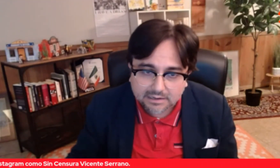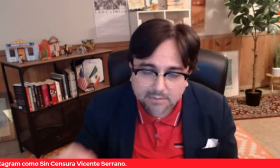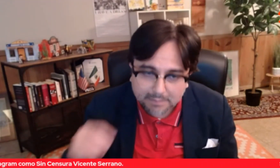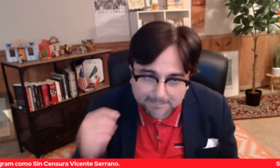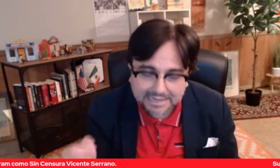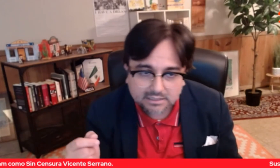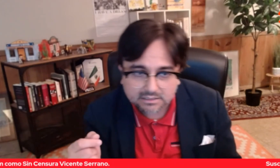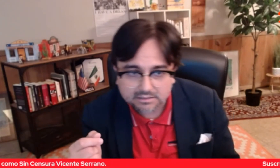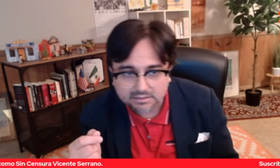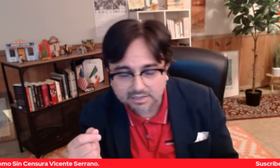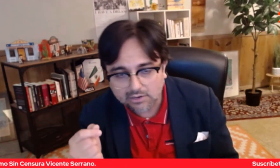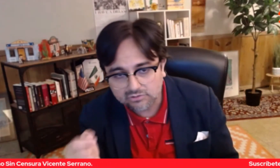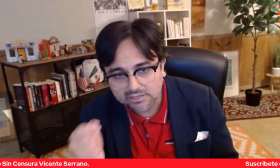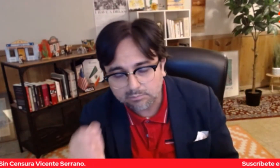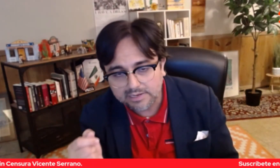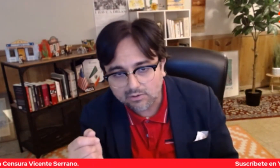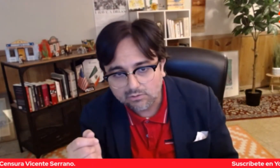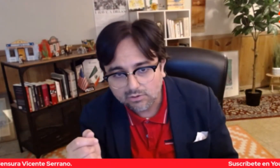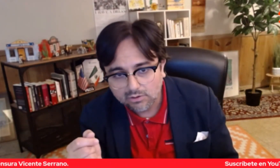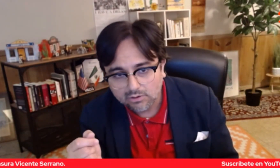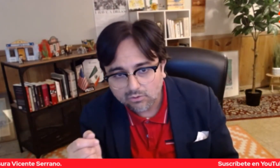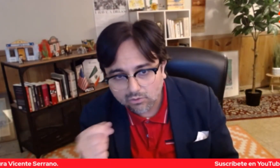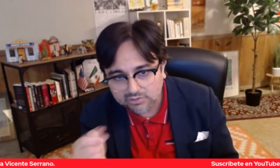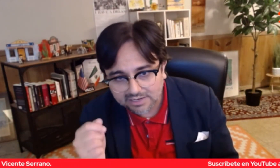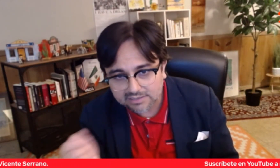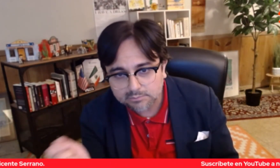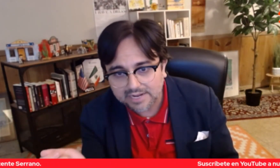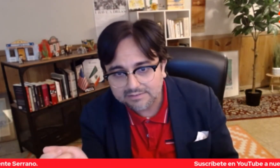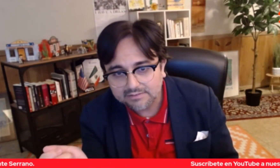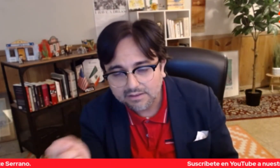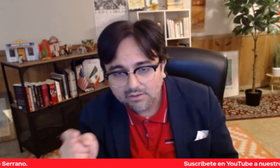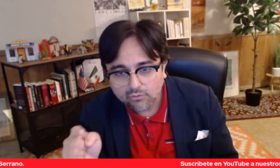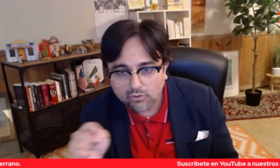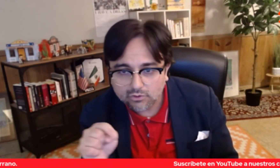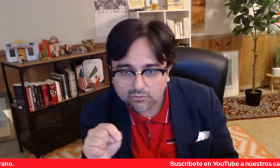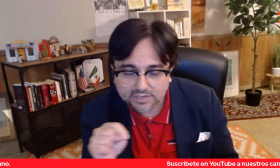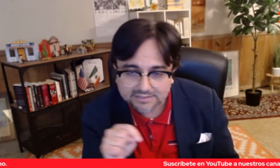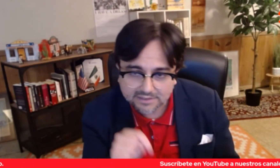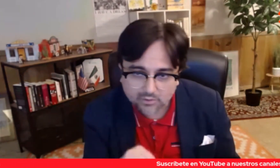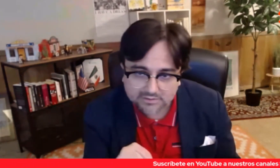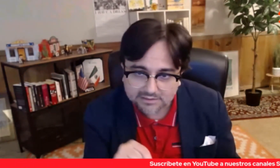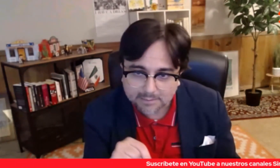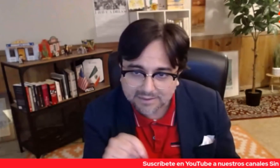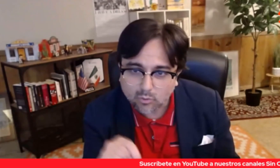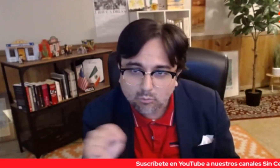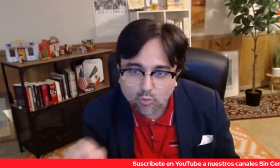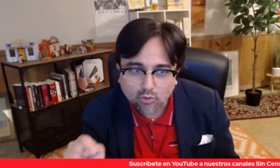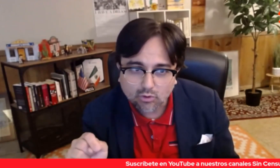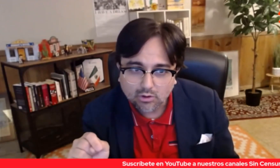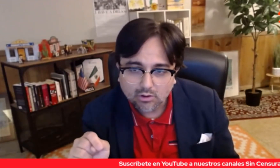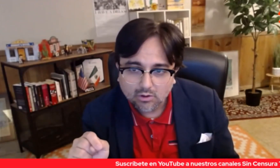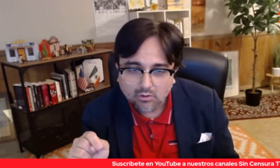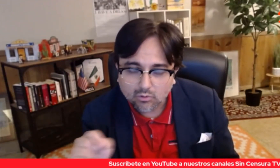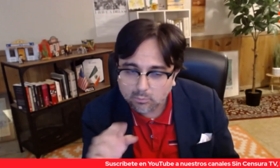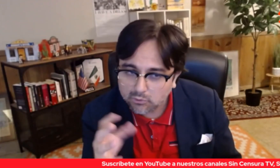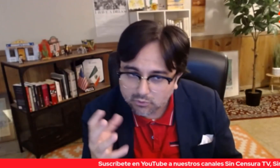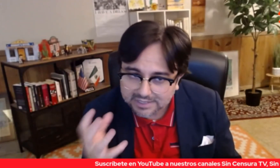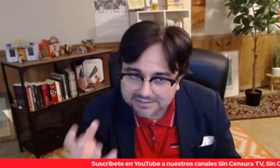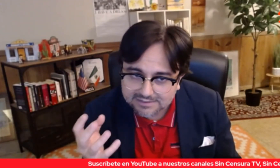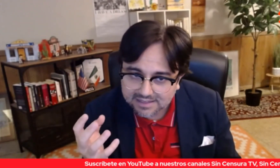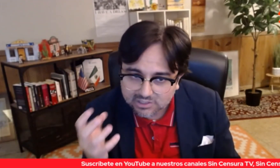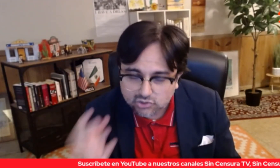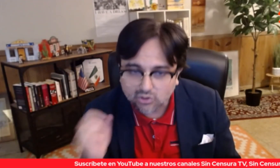es que el papá de Ricardo Salinas Pliego, Hugo Salinas Price, fue uno de los financiadores del llamado Muro, un